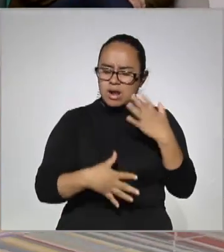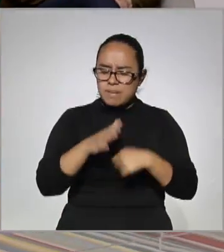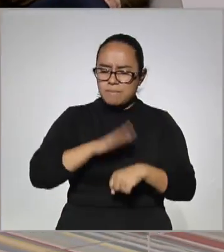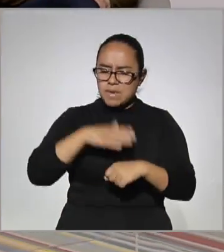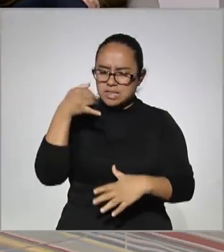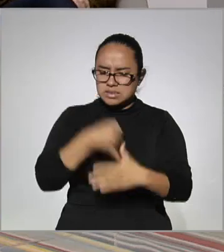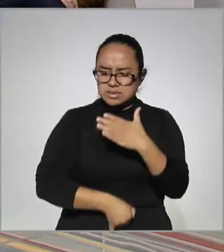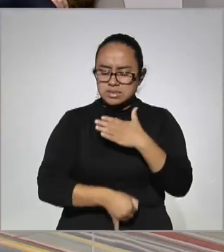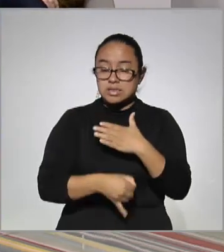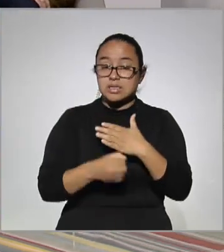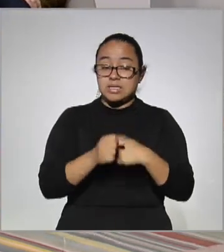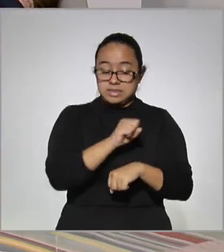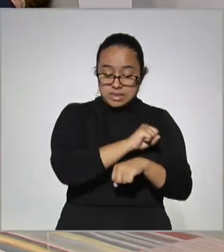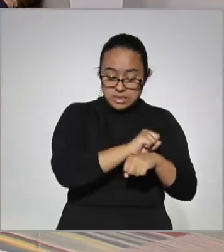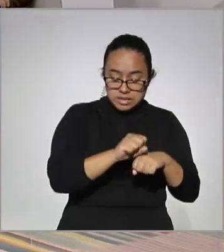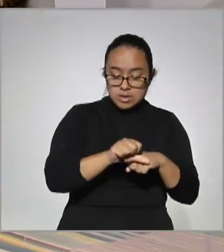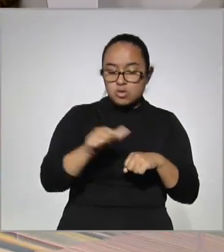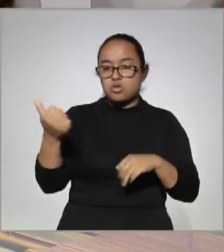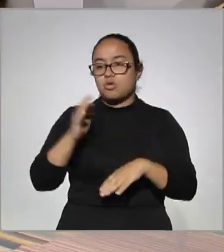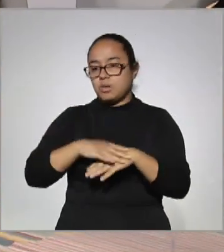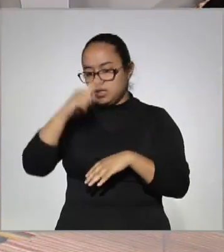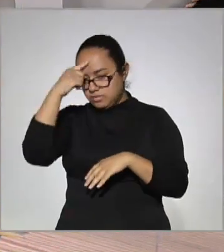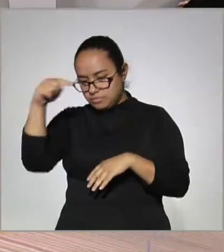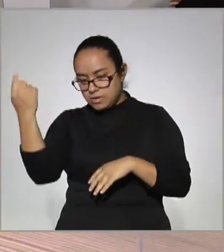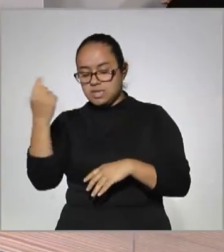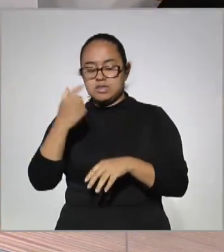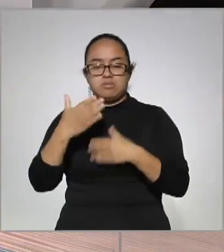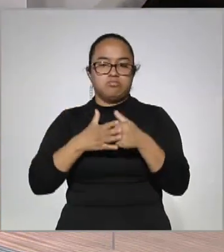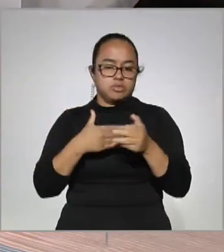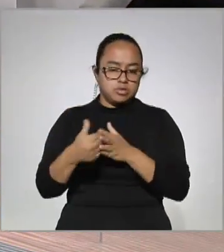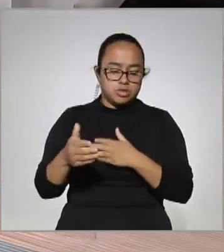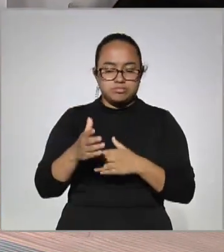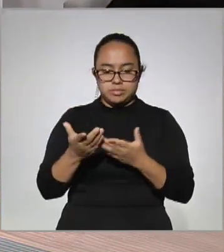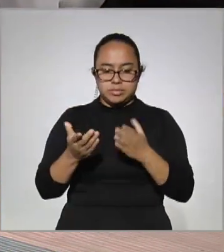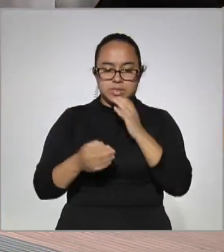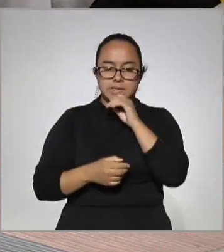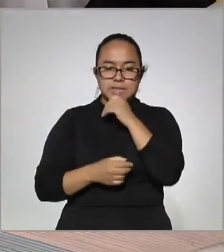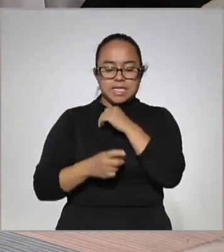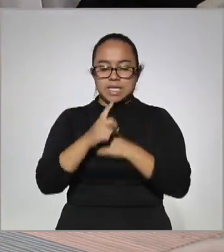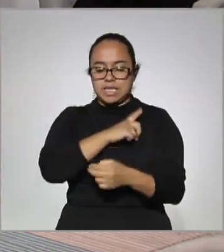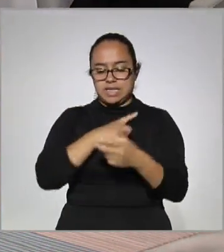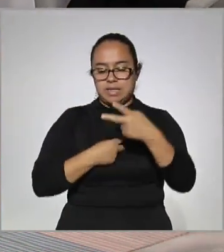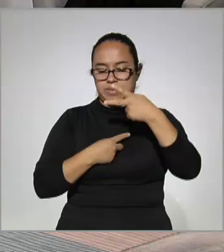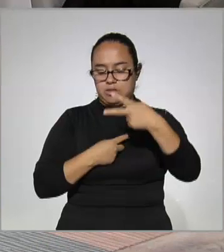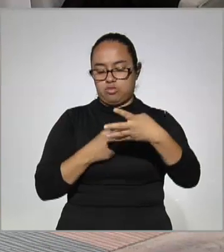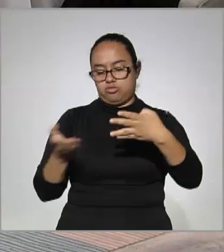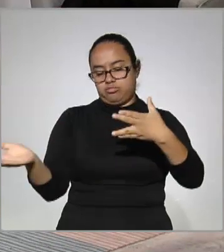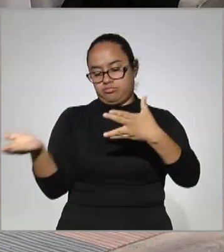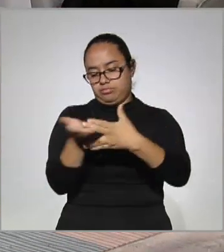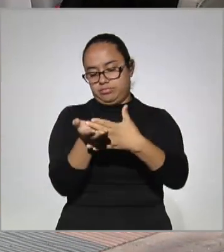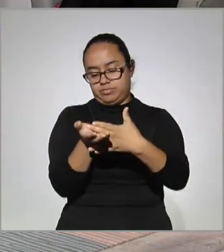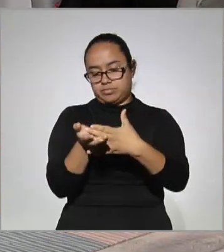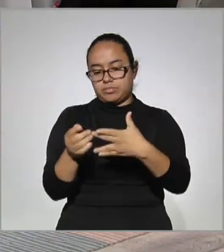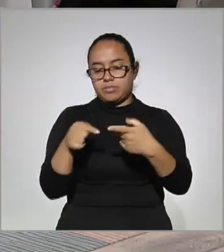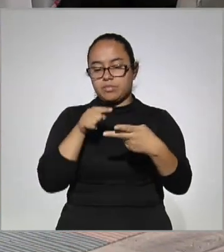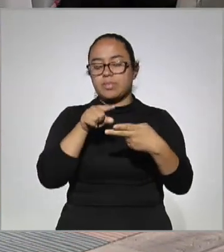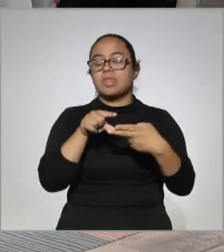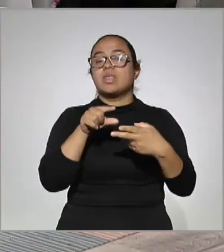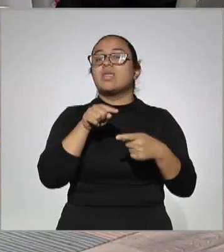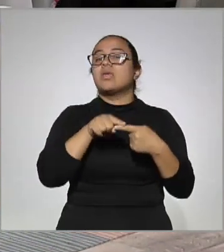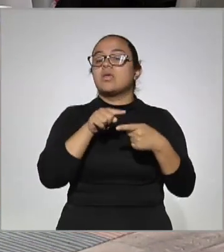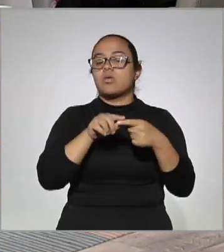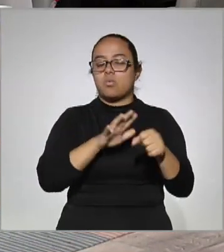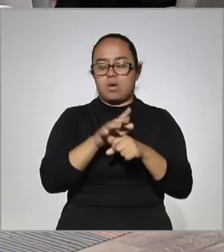más moderno y complicado. Bueno, aquí habría que dividirlo en dos partes. Uno, en las lesiones que todavía no